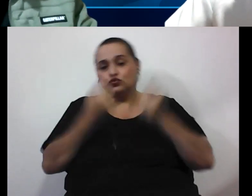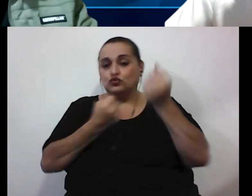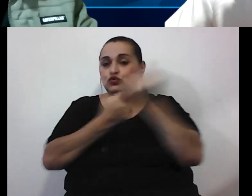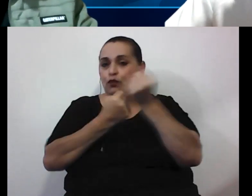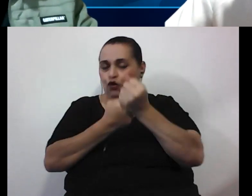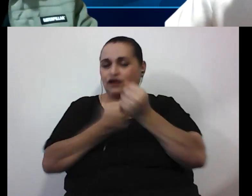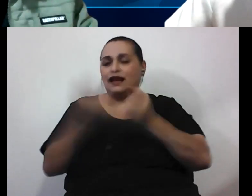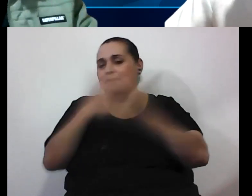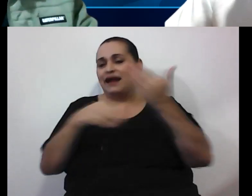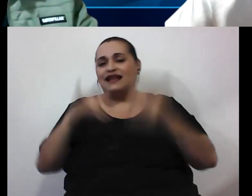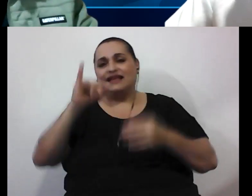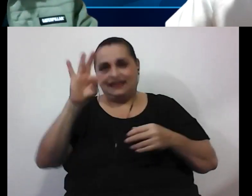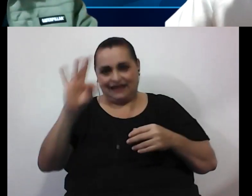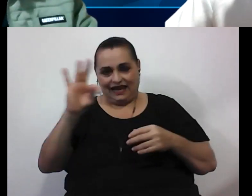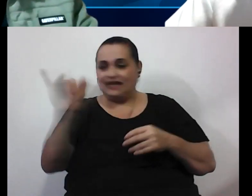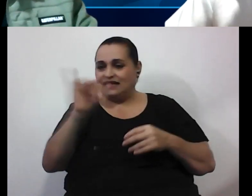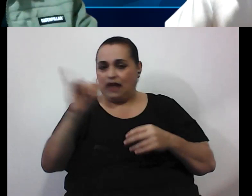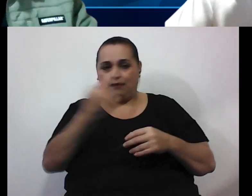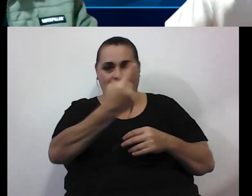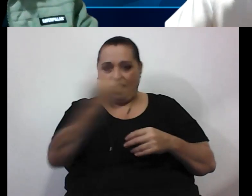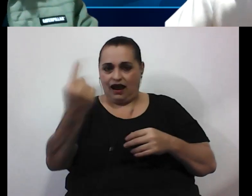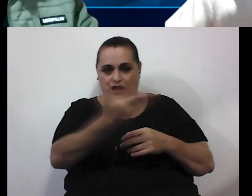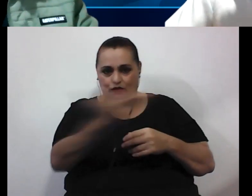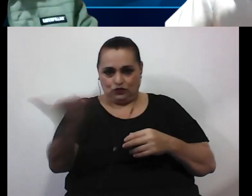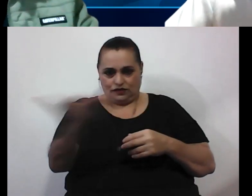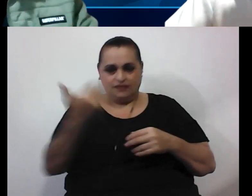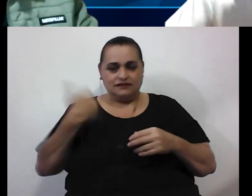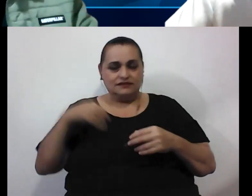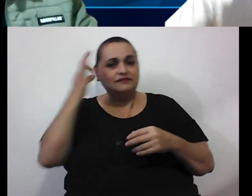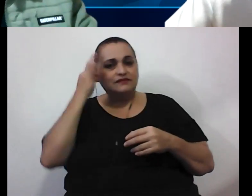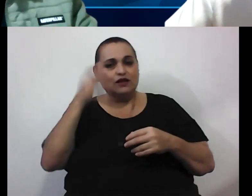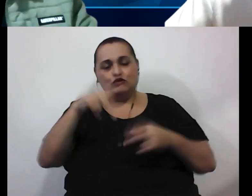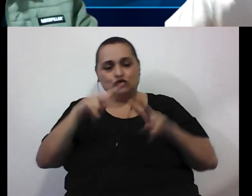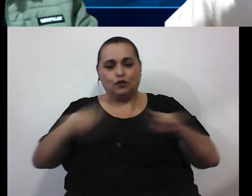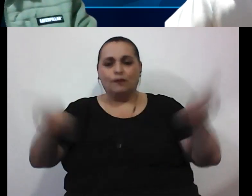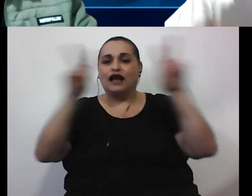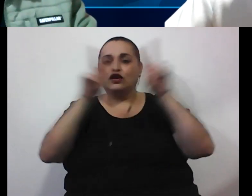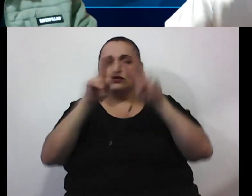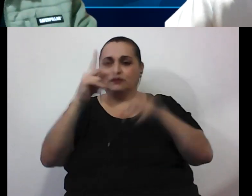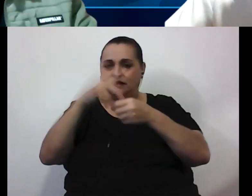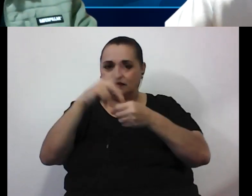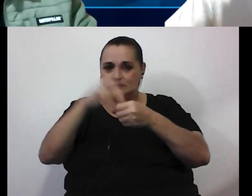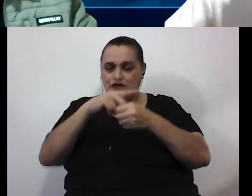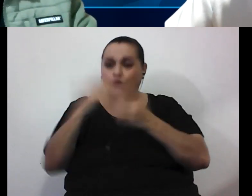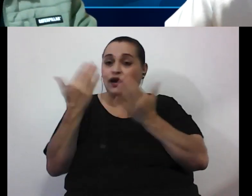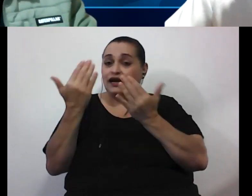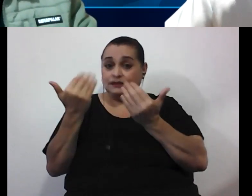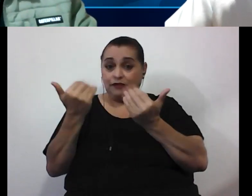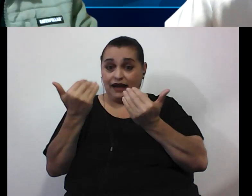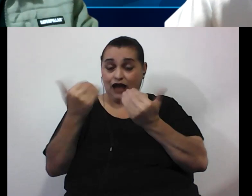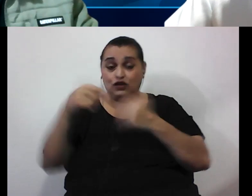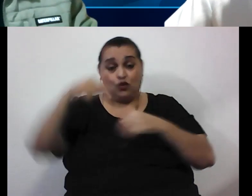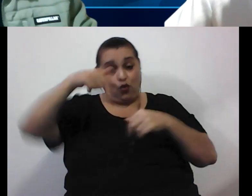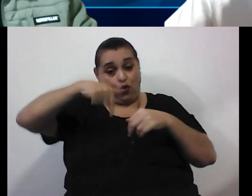parte técnica y por supuesto a cada una y a cada uno de ustedes por su valiosa participación, esperando que lo que